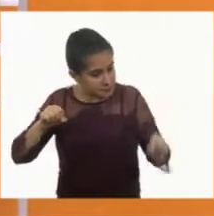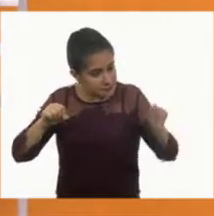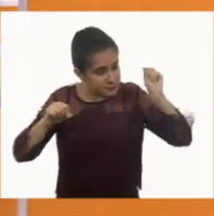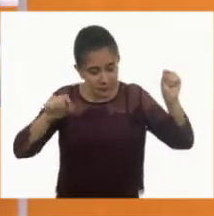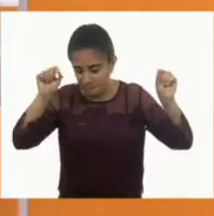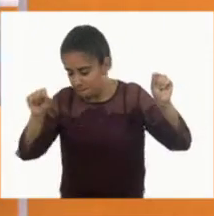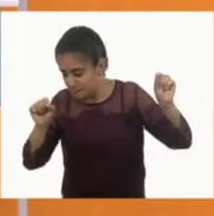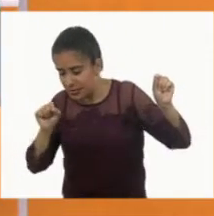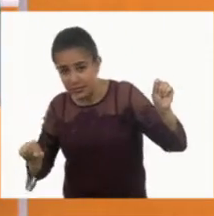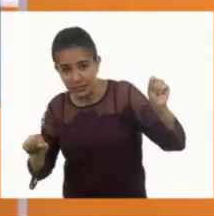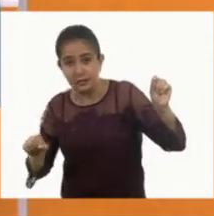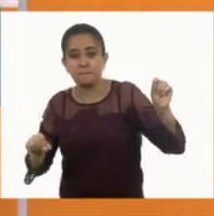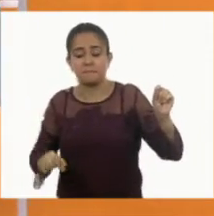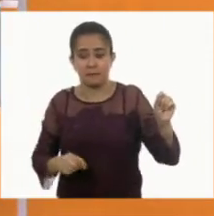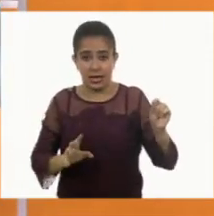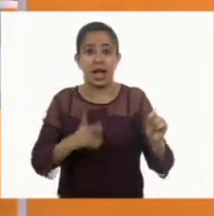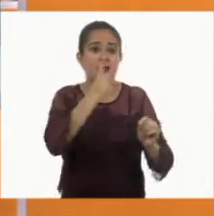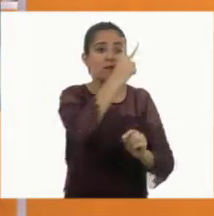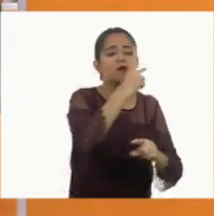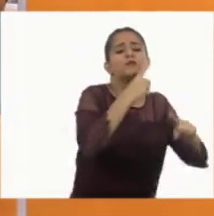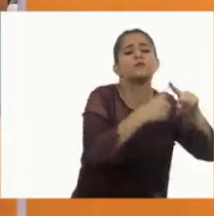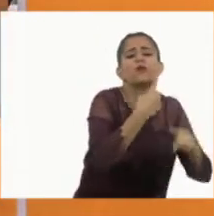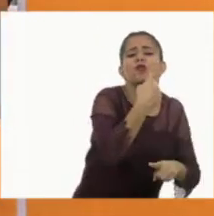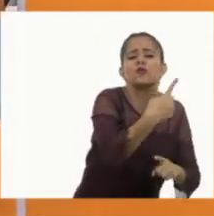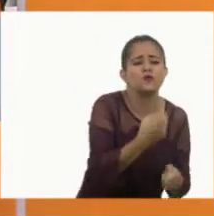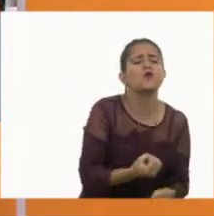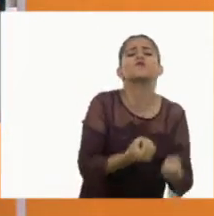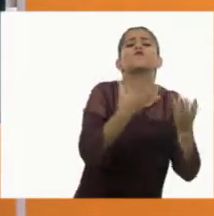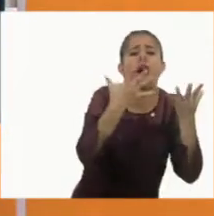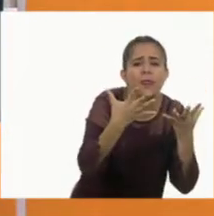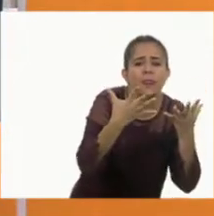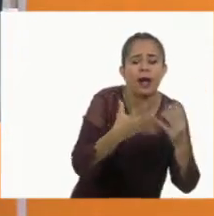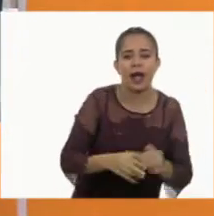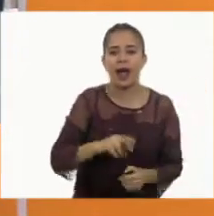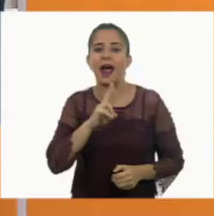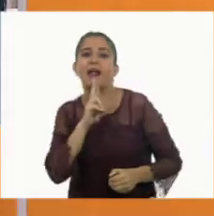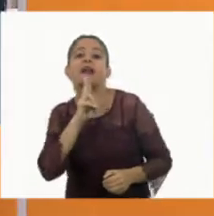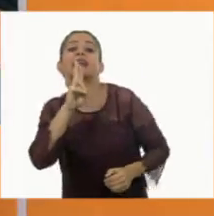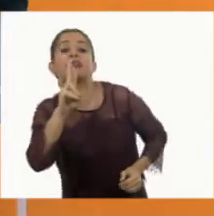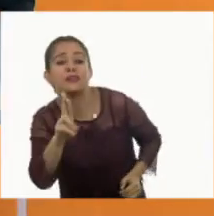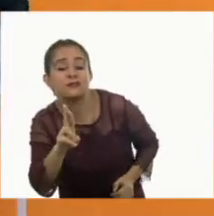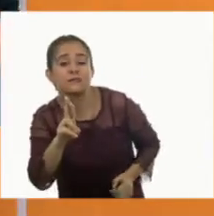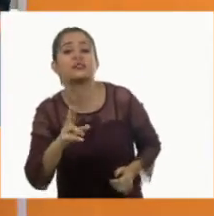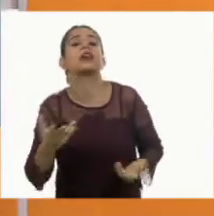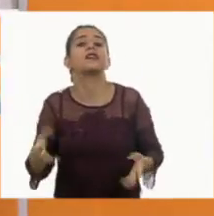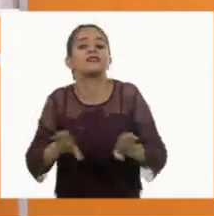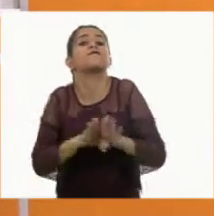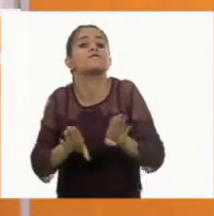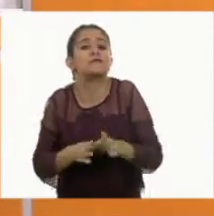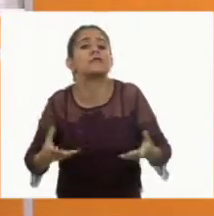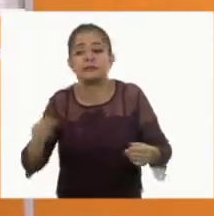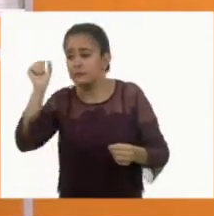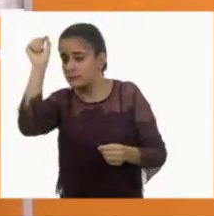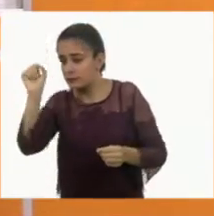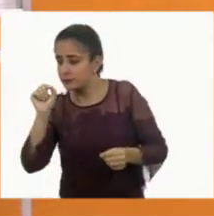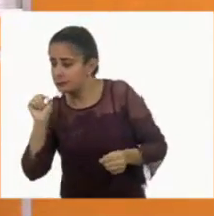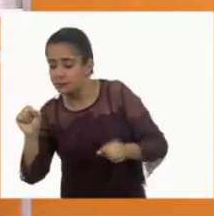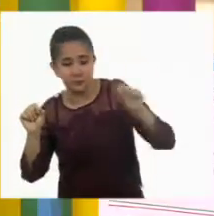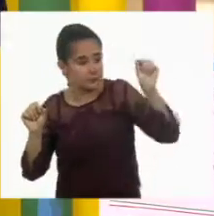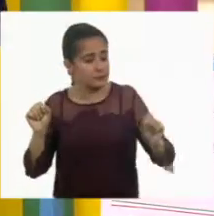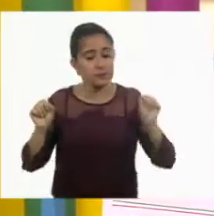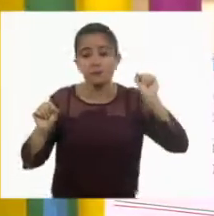¿y cuánto es 2 por 1? Vean, sin los signos de admiración, ¿cómo lo diría Eric? A ver, ¿y cuánto es